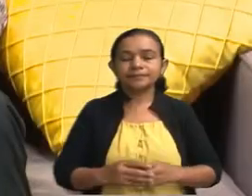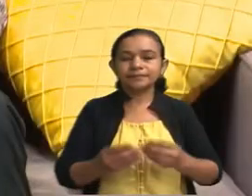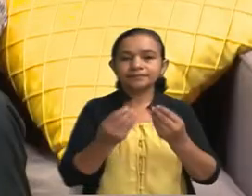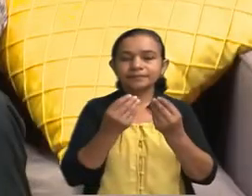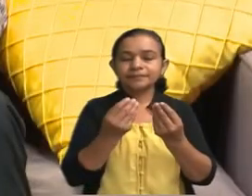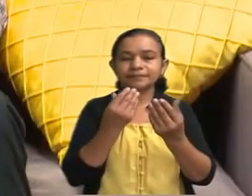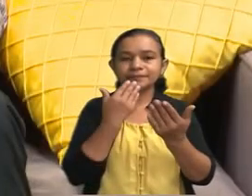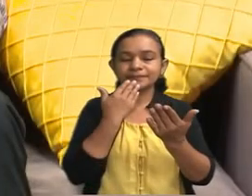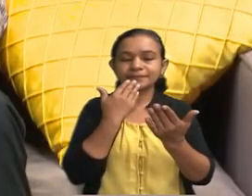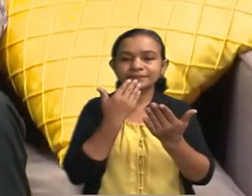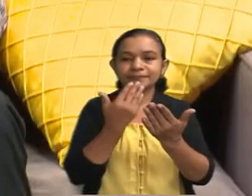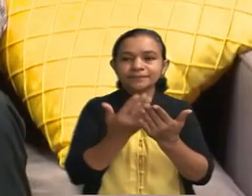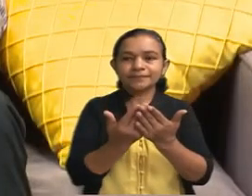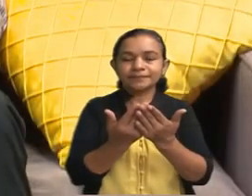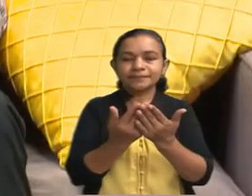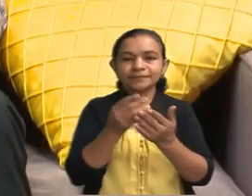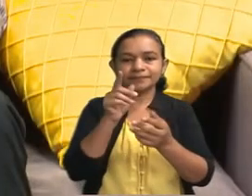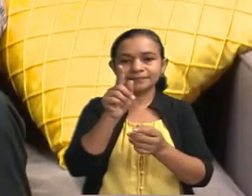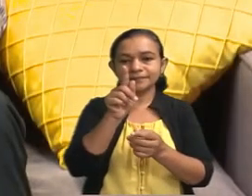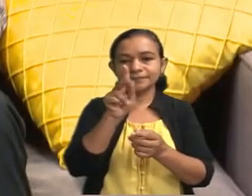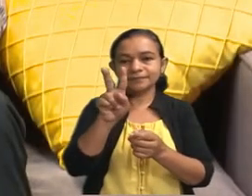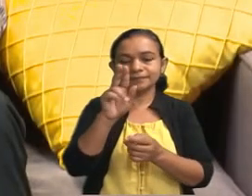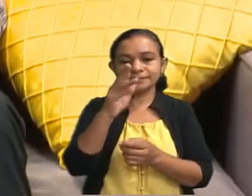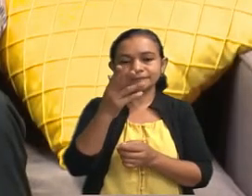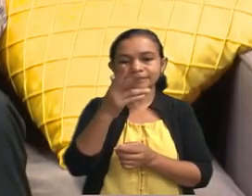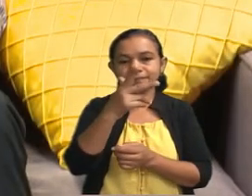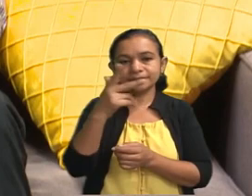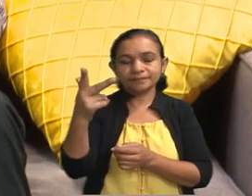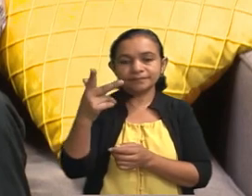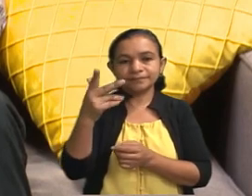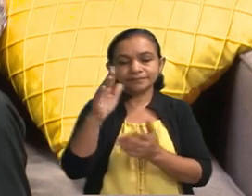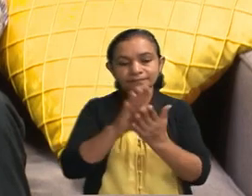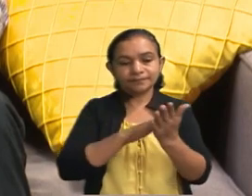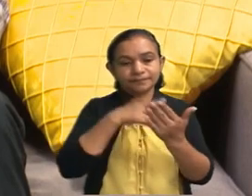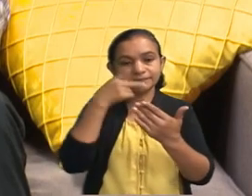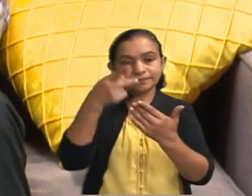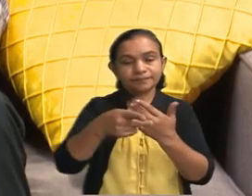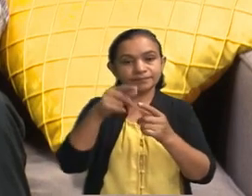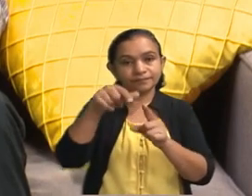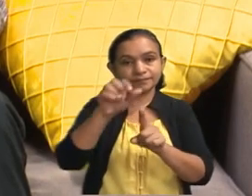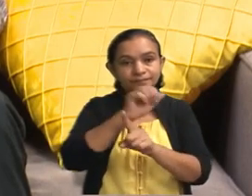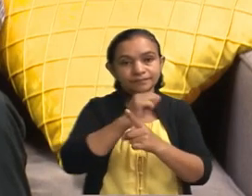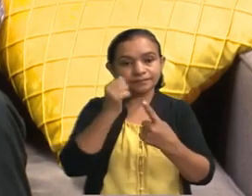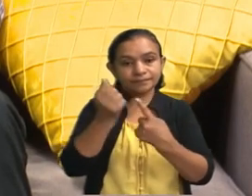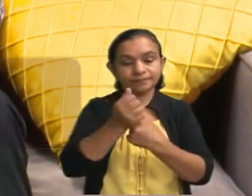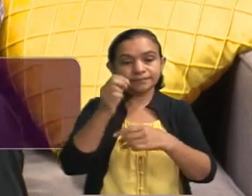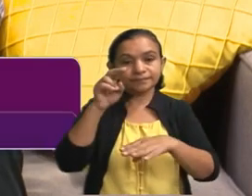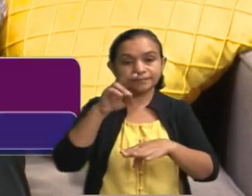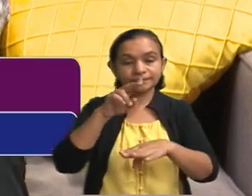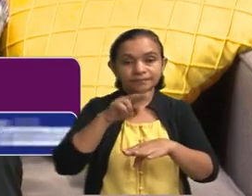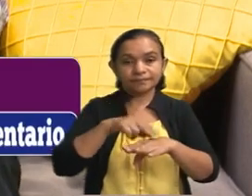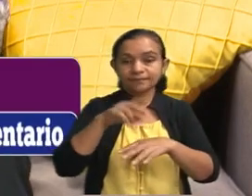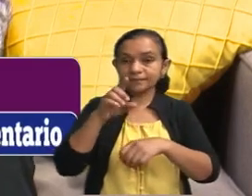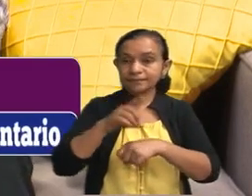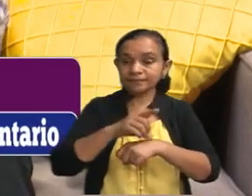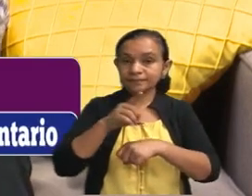Muchísimas gracias por continuar en sintonía del canal parlamentario y continuar acompañándonos en su programa desde el Parlamento. Doctor, compañero Guillermo